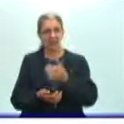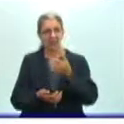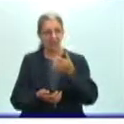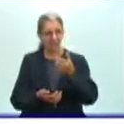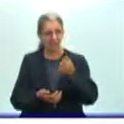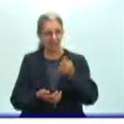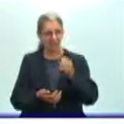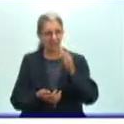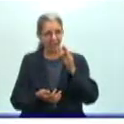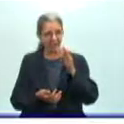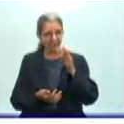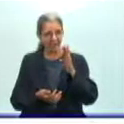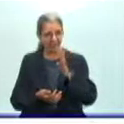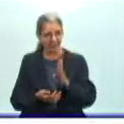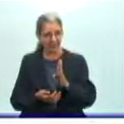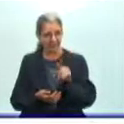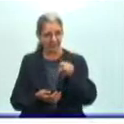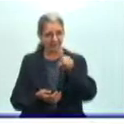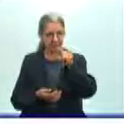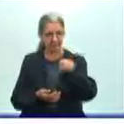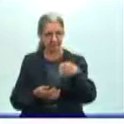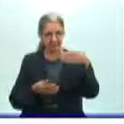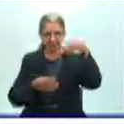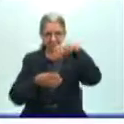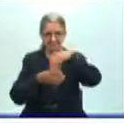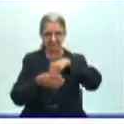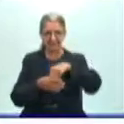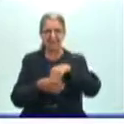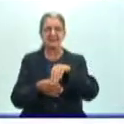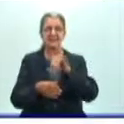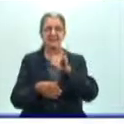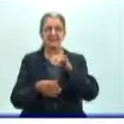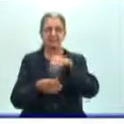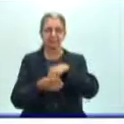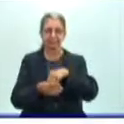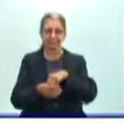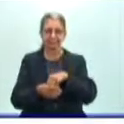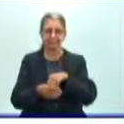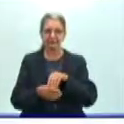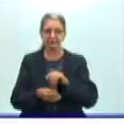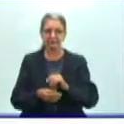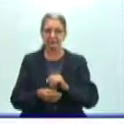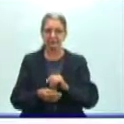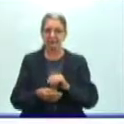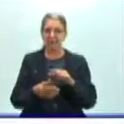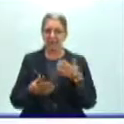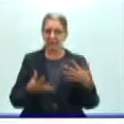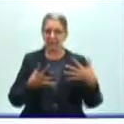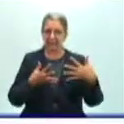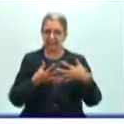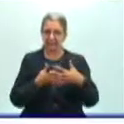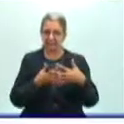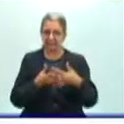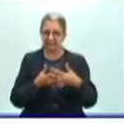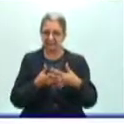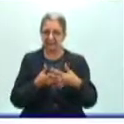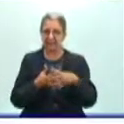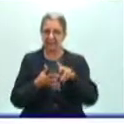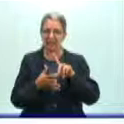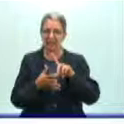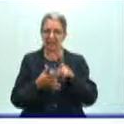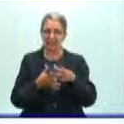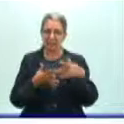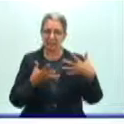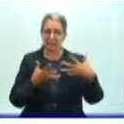ángulo ADC es un ángulo inscrito, entonces podemos establecer una relación